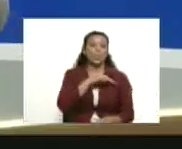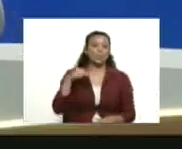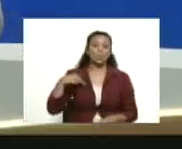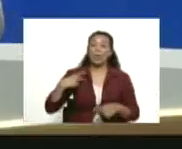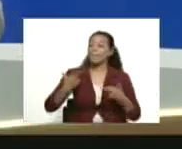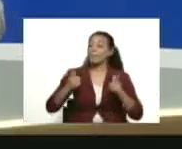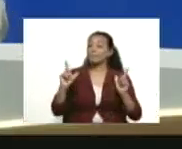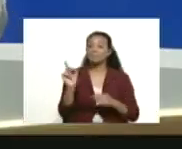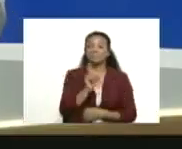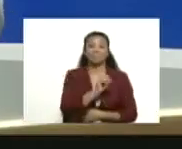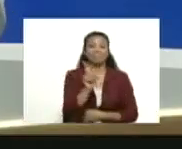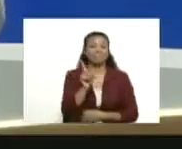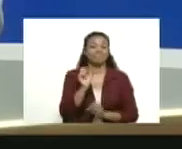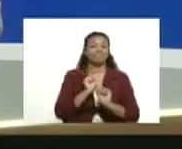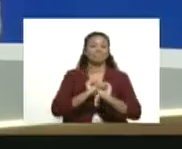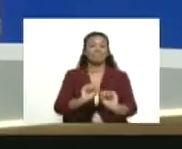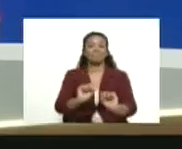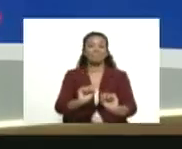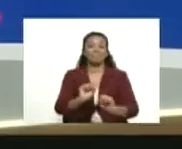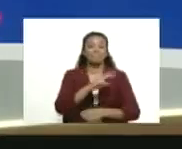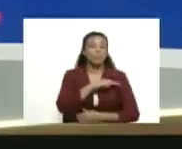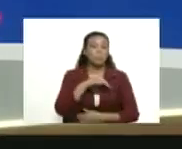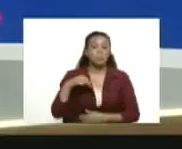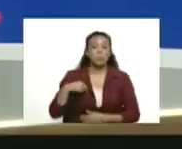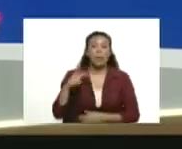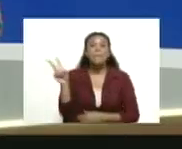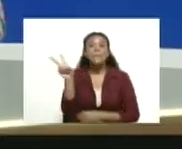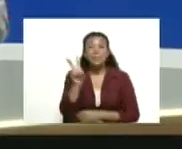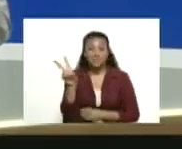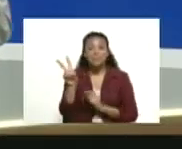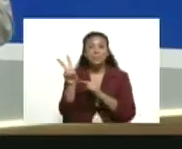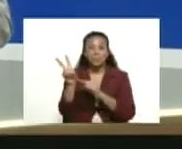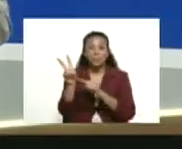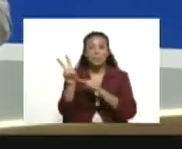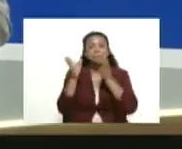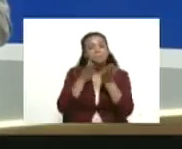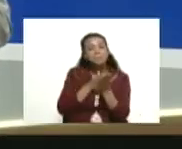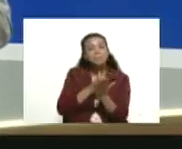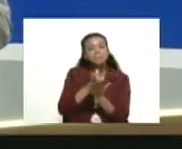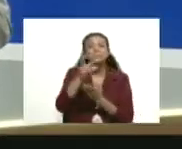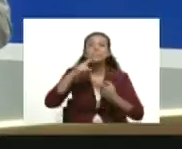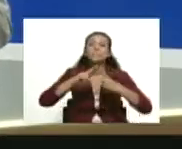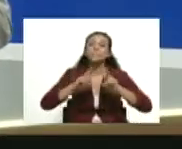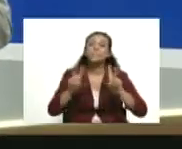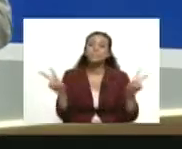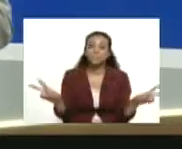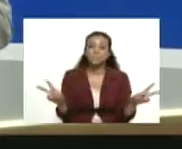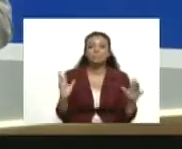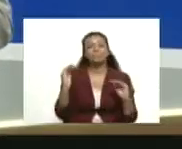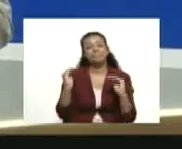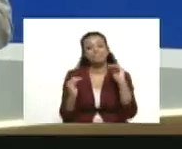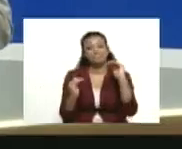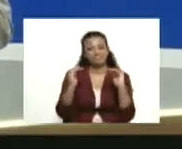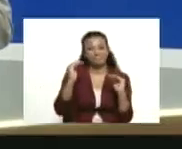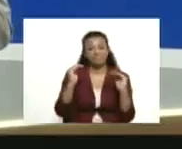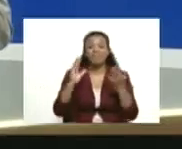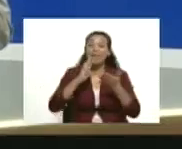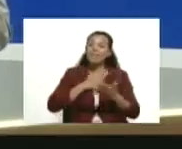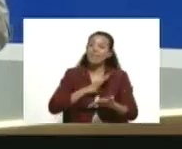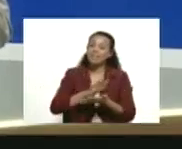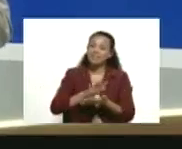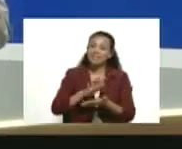lo permitiremos. No se lo permitiremos. Venezuela seguirá su camino de paz, estabilidad,